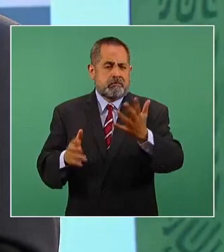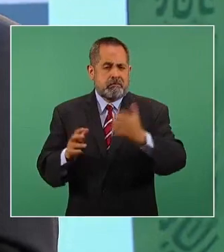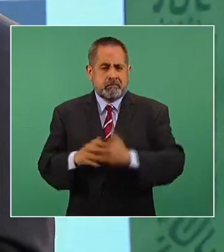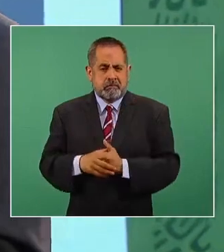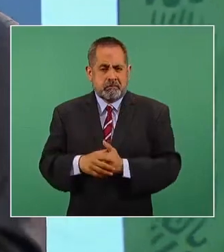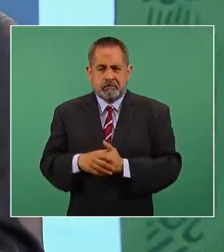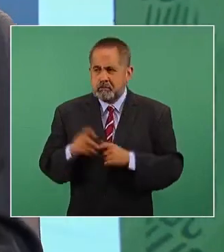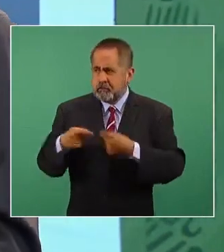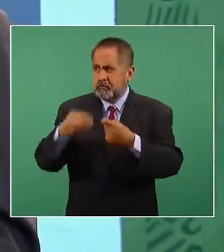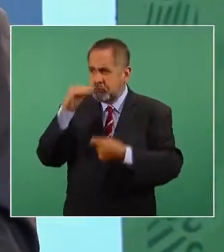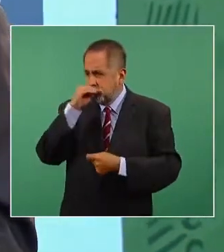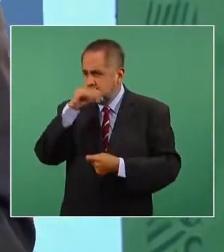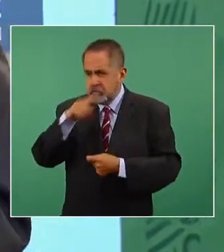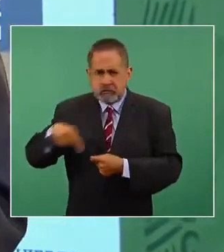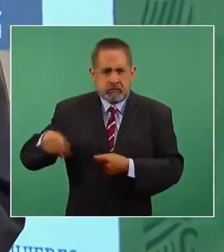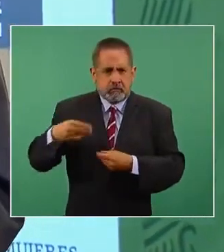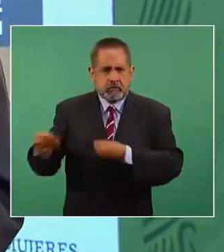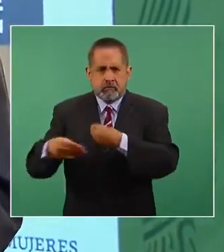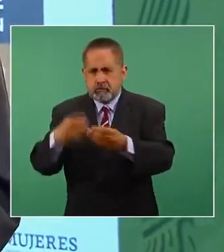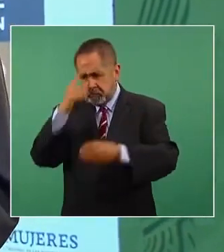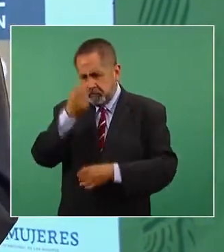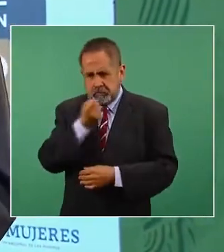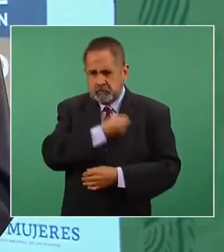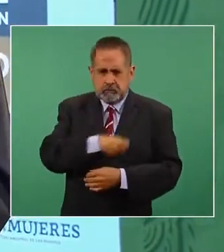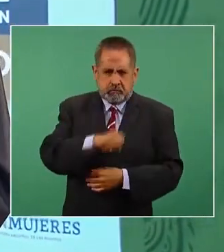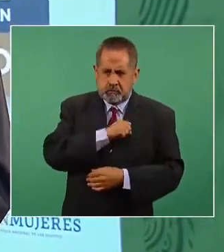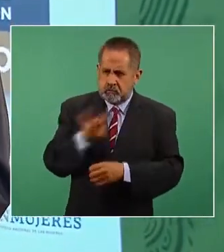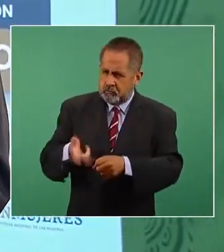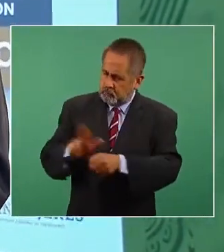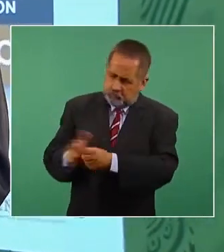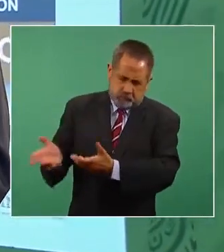es la gratuidad en la salud,